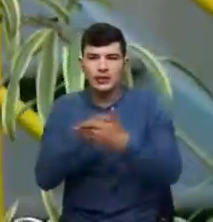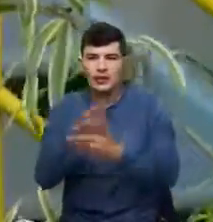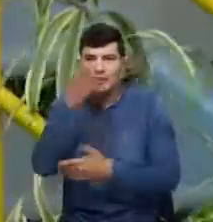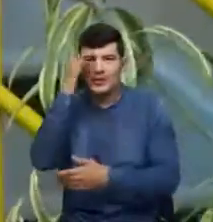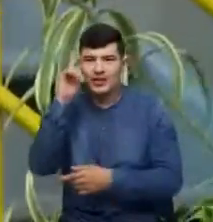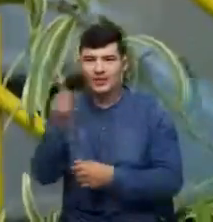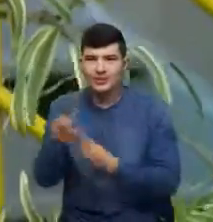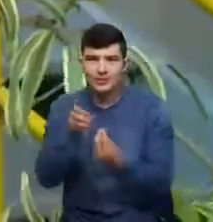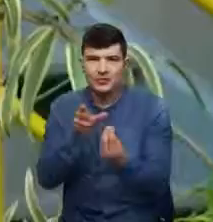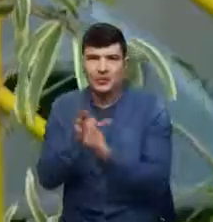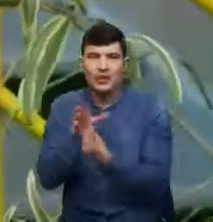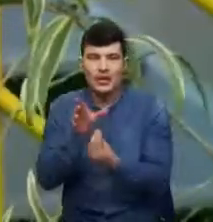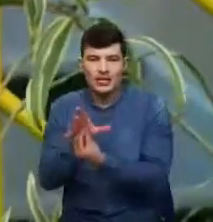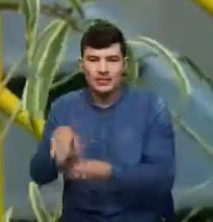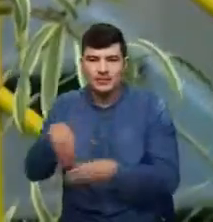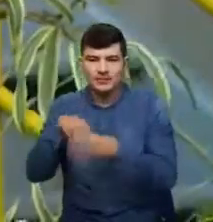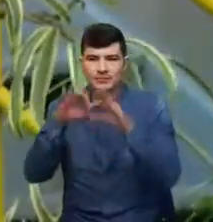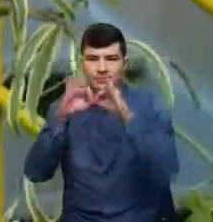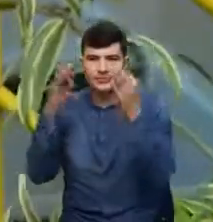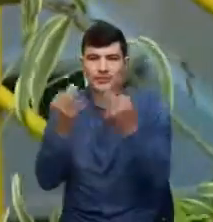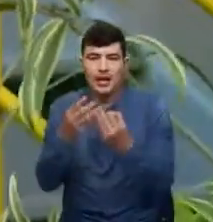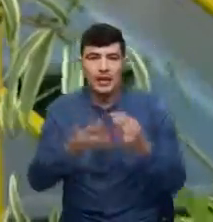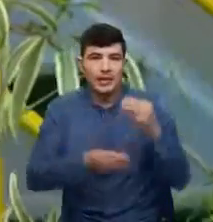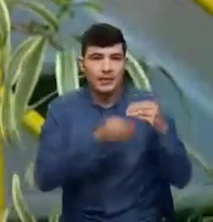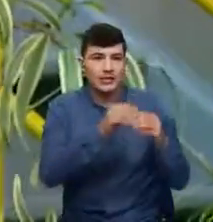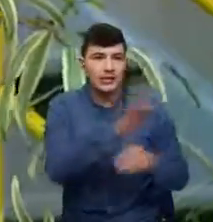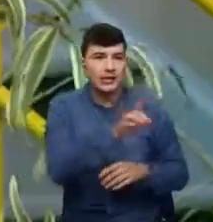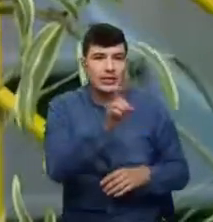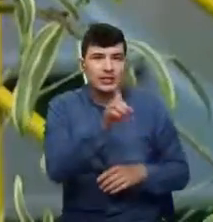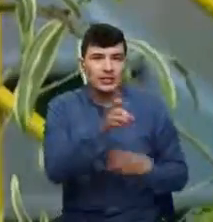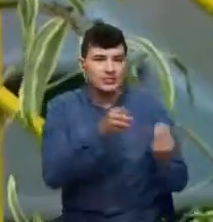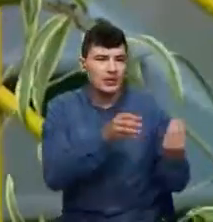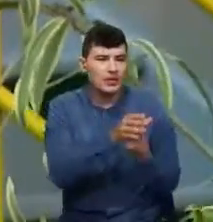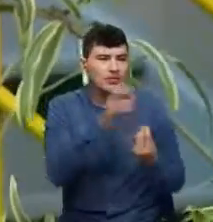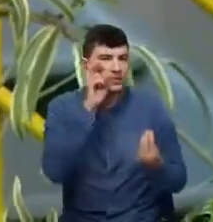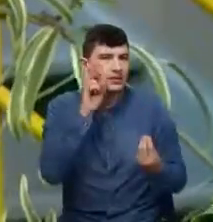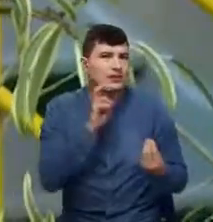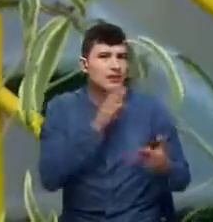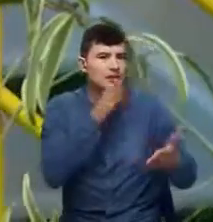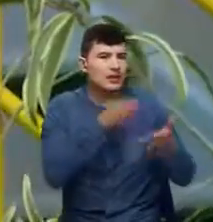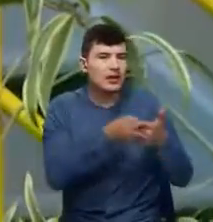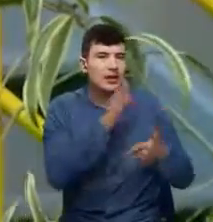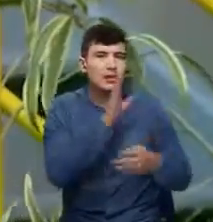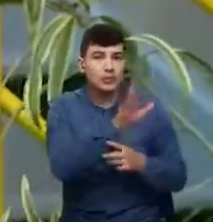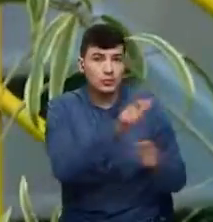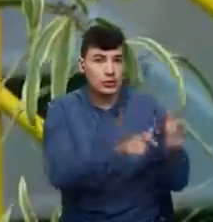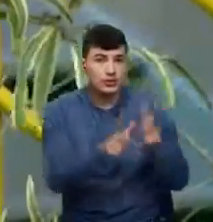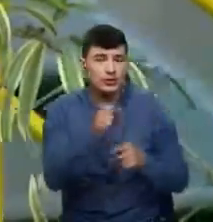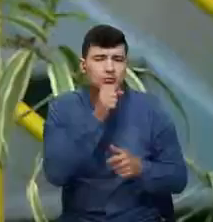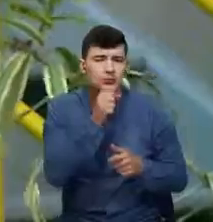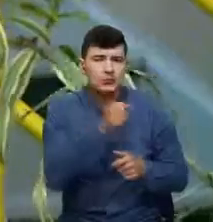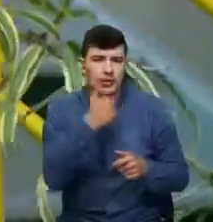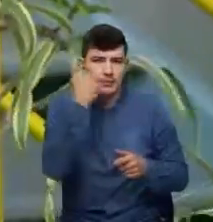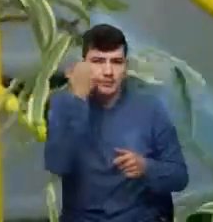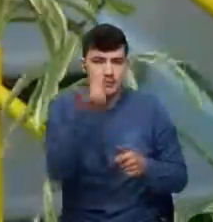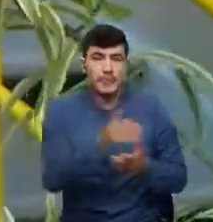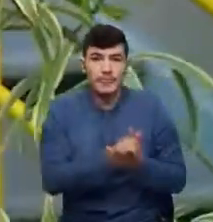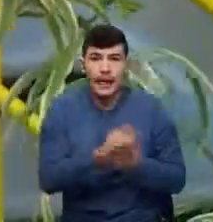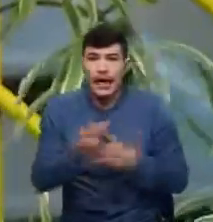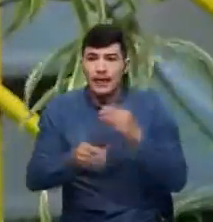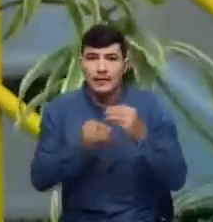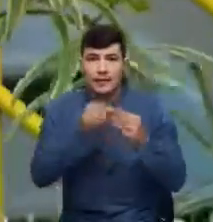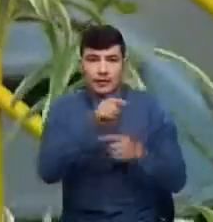maltrato intrafamiliar y 46 por abuso sexual en contra de adultos de la tercera edad. El panorama en Cúcuta